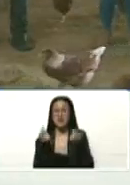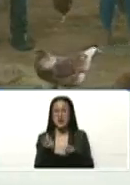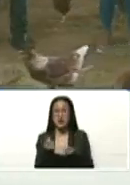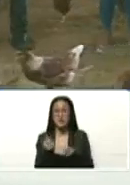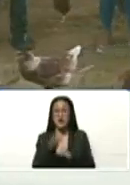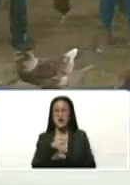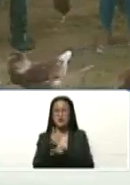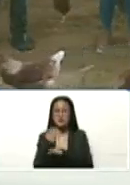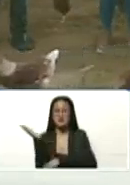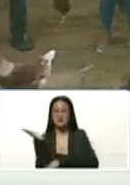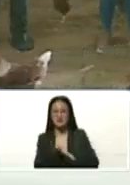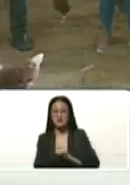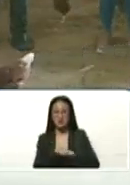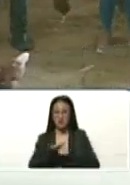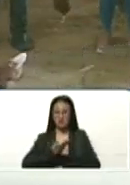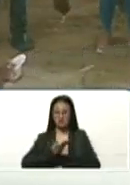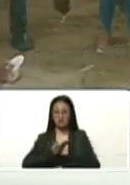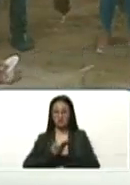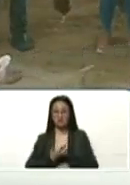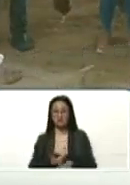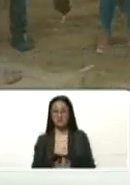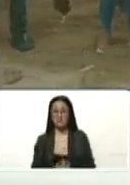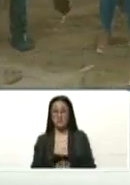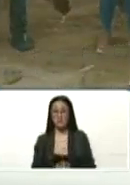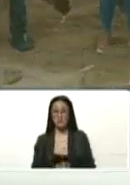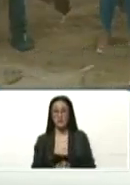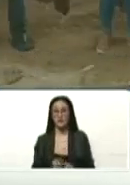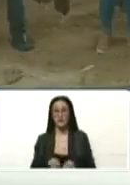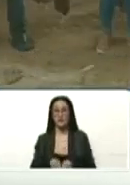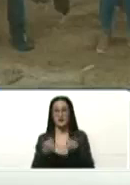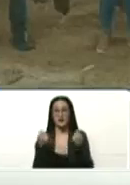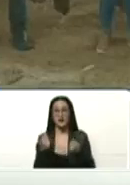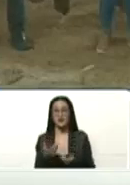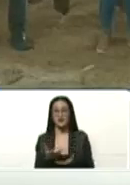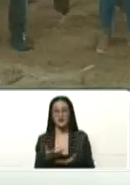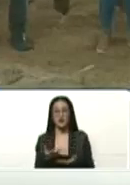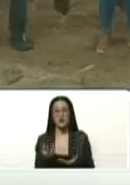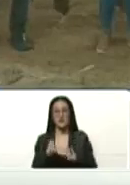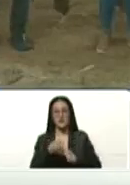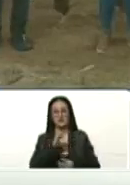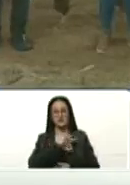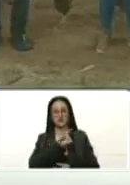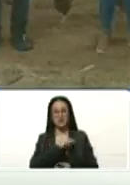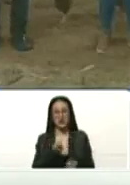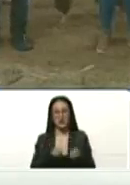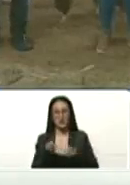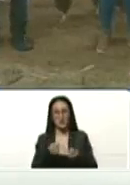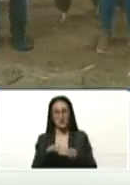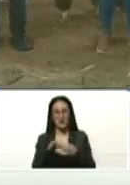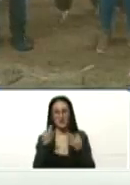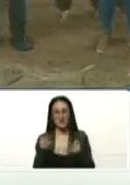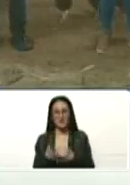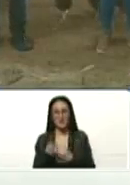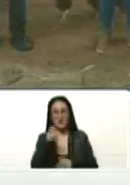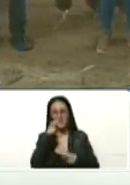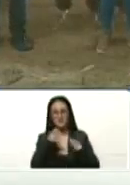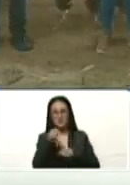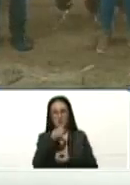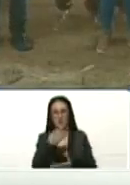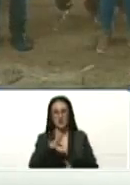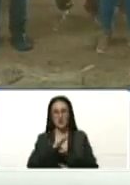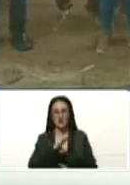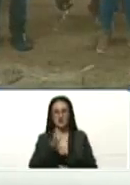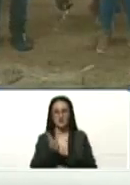sanciones, que le hicieron daño a la vida social, económica de la familia, de la gente buena de